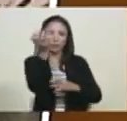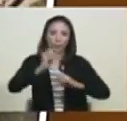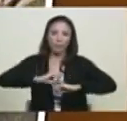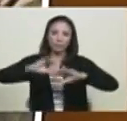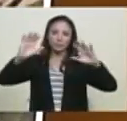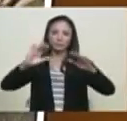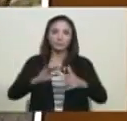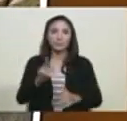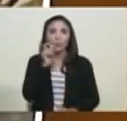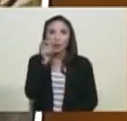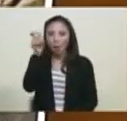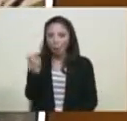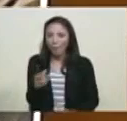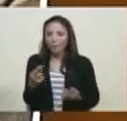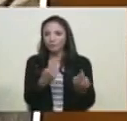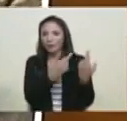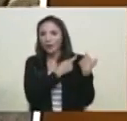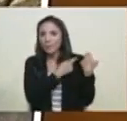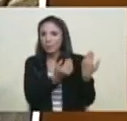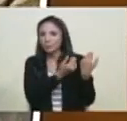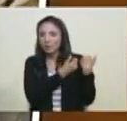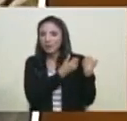que pusieron encargado,